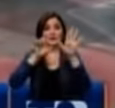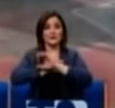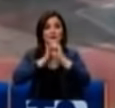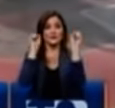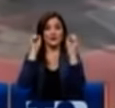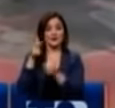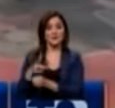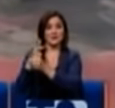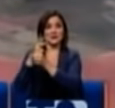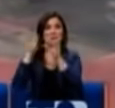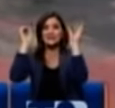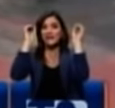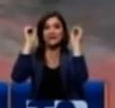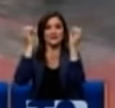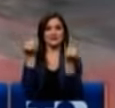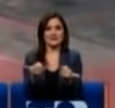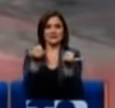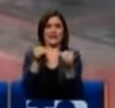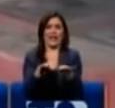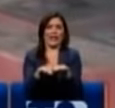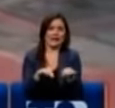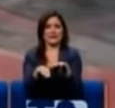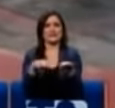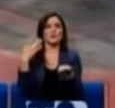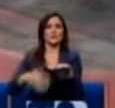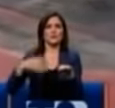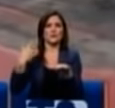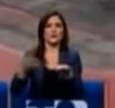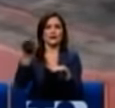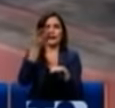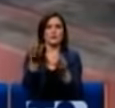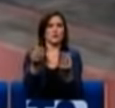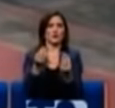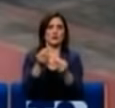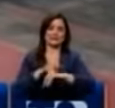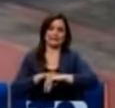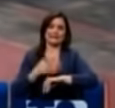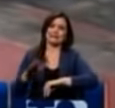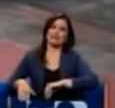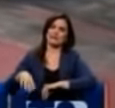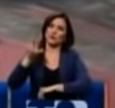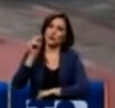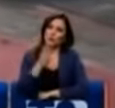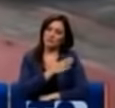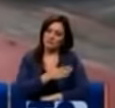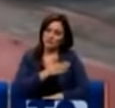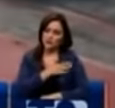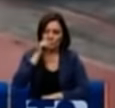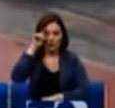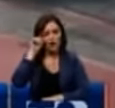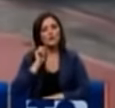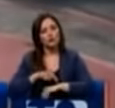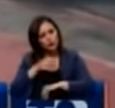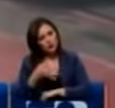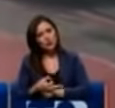esta cámara no había nada de congestión, ya esto es hora pico, obviamente, así que salga con tiempo, recuerde, aprendamos a ser